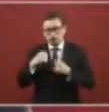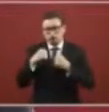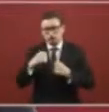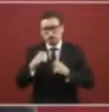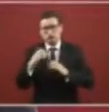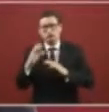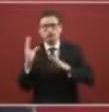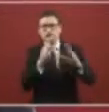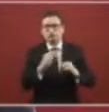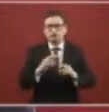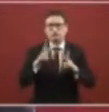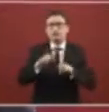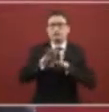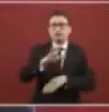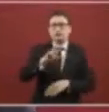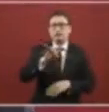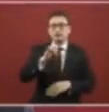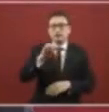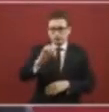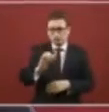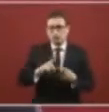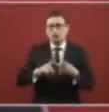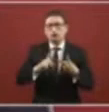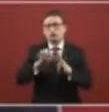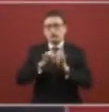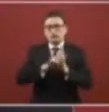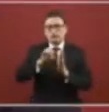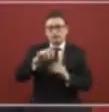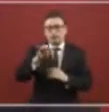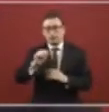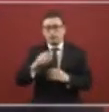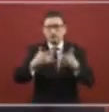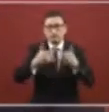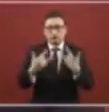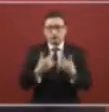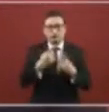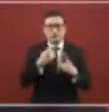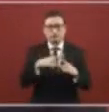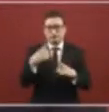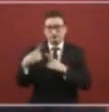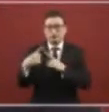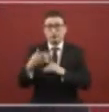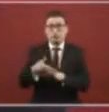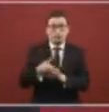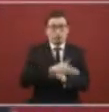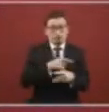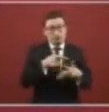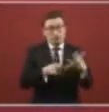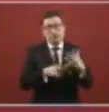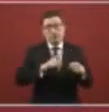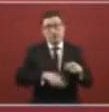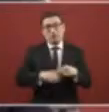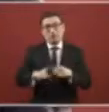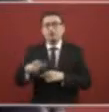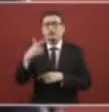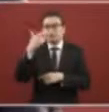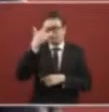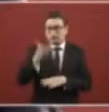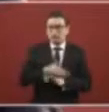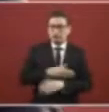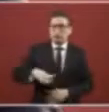civismo la ética la historia todo aquello que se hizo a un lado durante el periodo